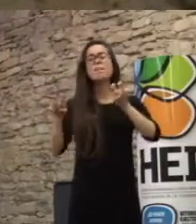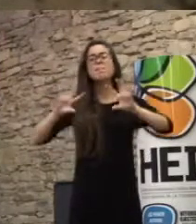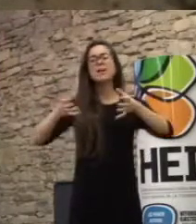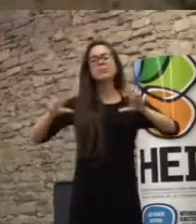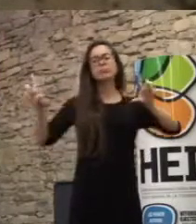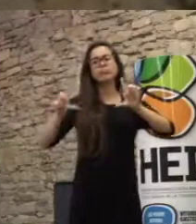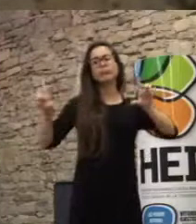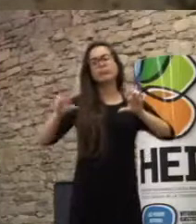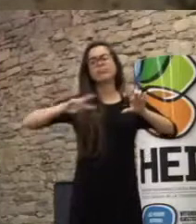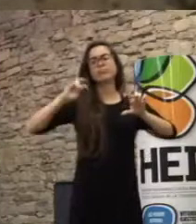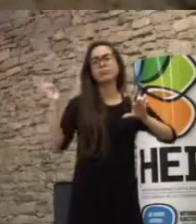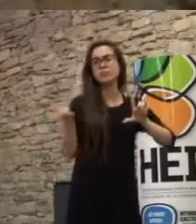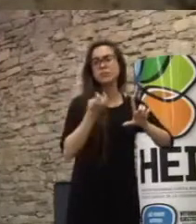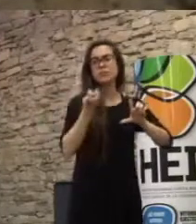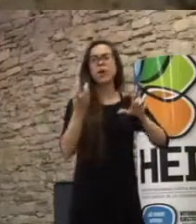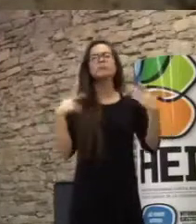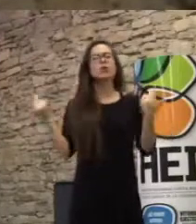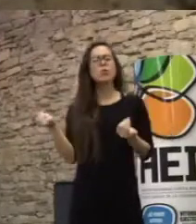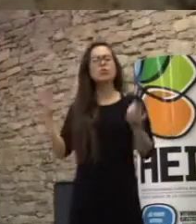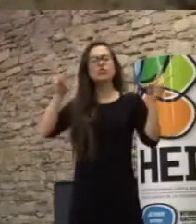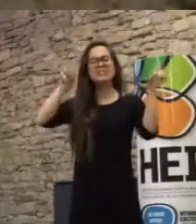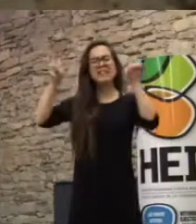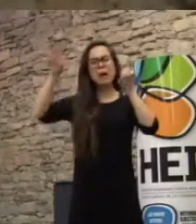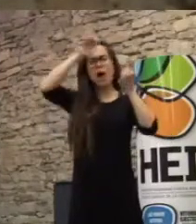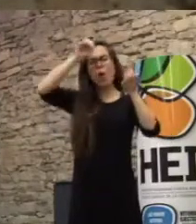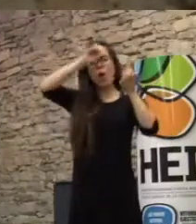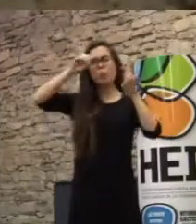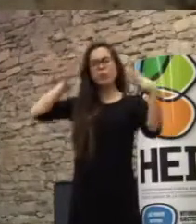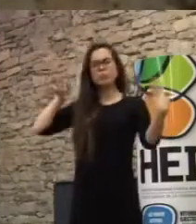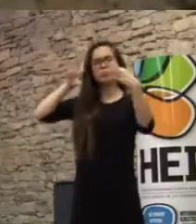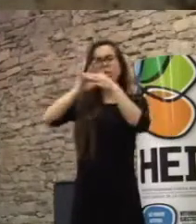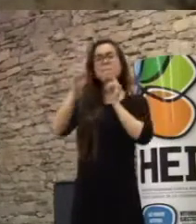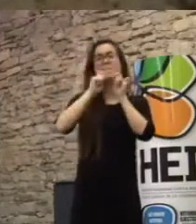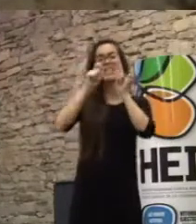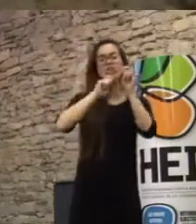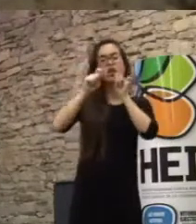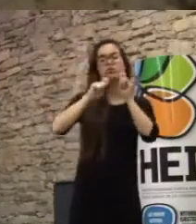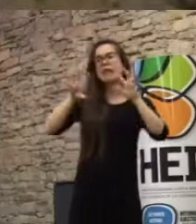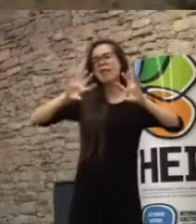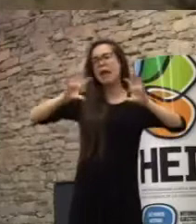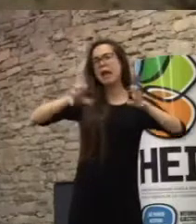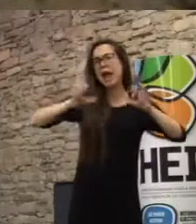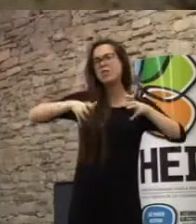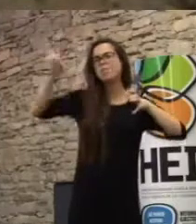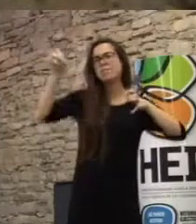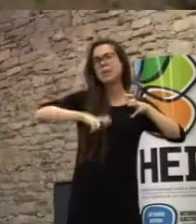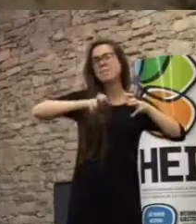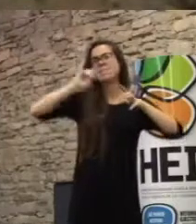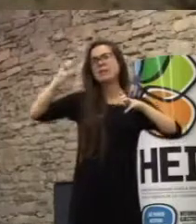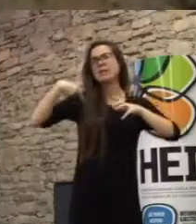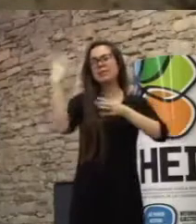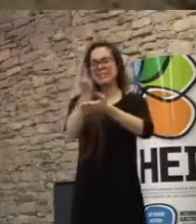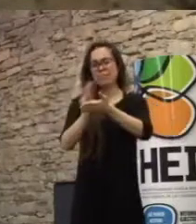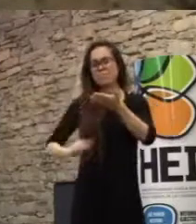como generadores de opinión van a venir cinco periodistas de diferentes medios radio he escrito